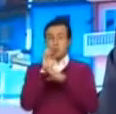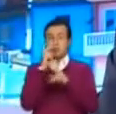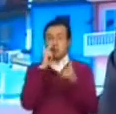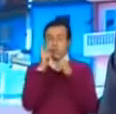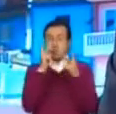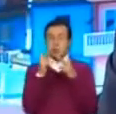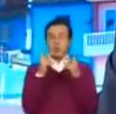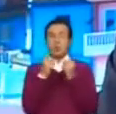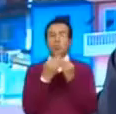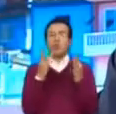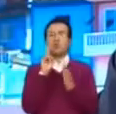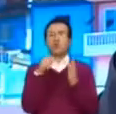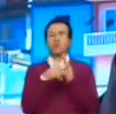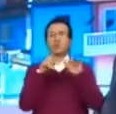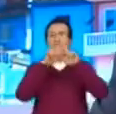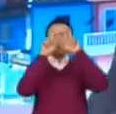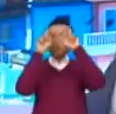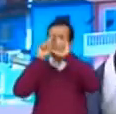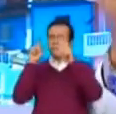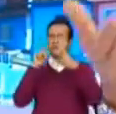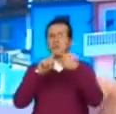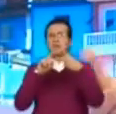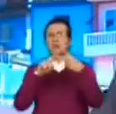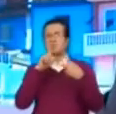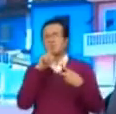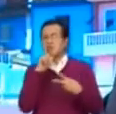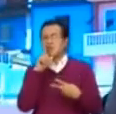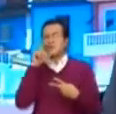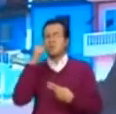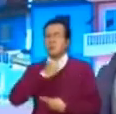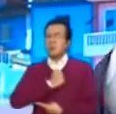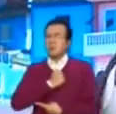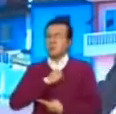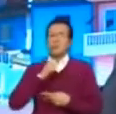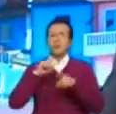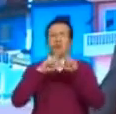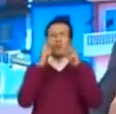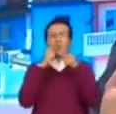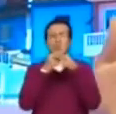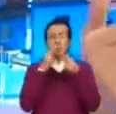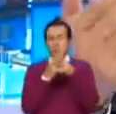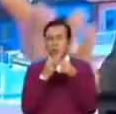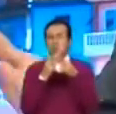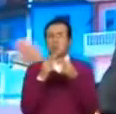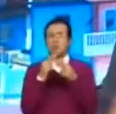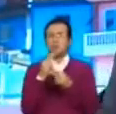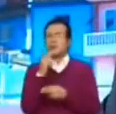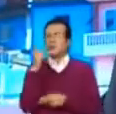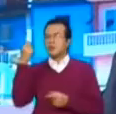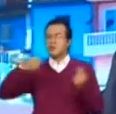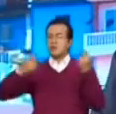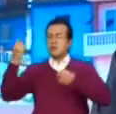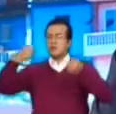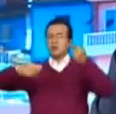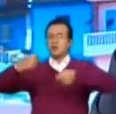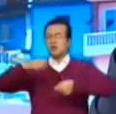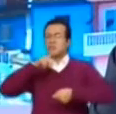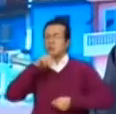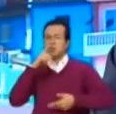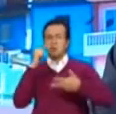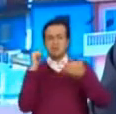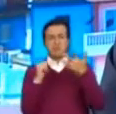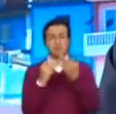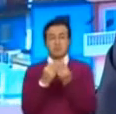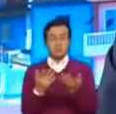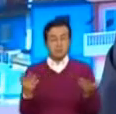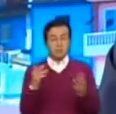están las cerca de 2.000 empresas, están los intermediarios de estas empresas, están los nombres de los accionistas de estas empresas, muchas